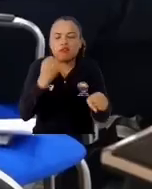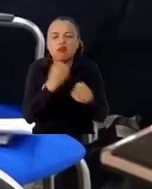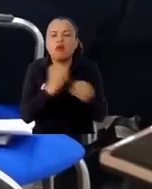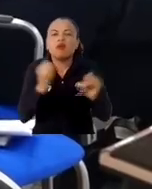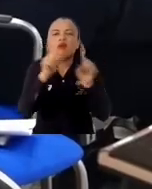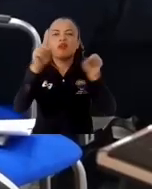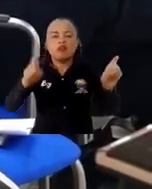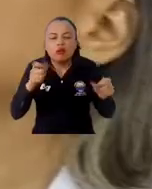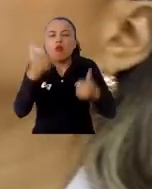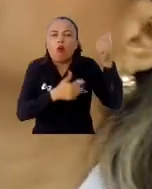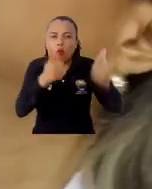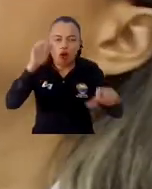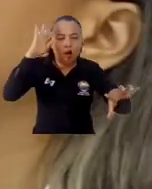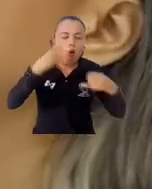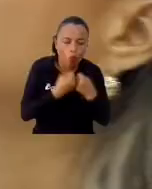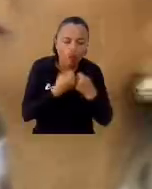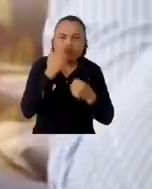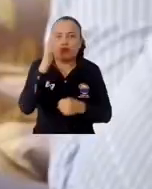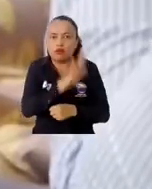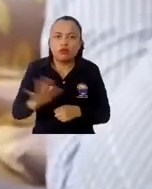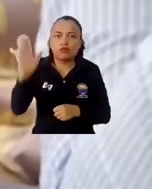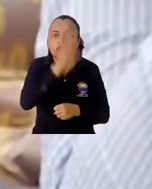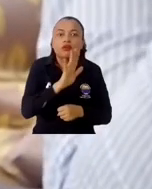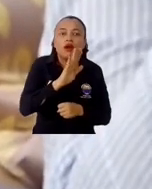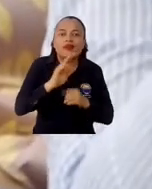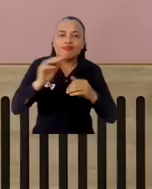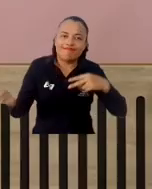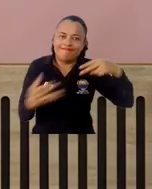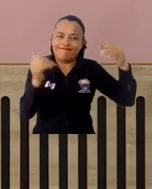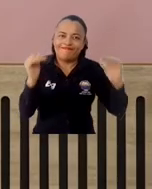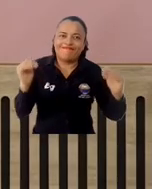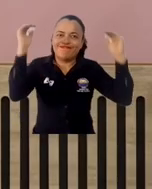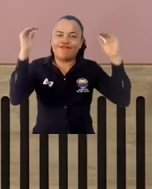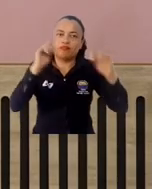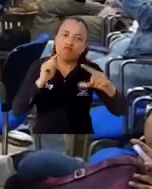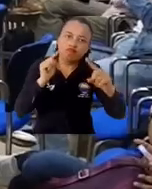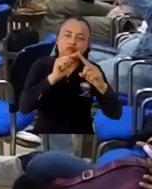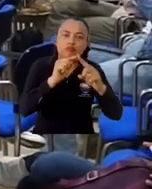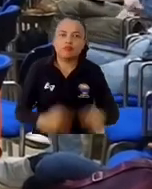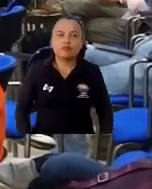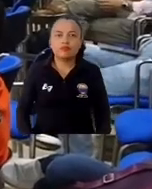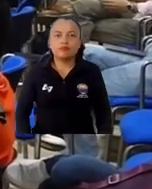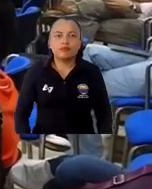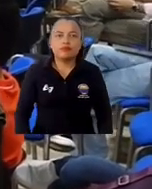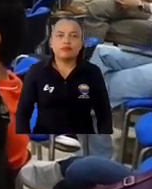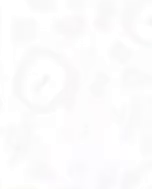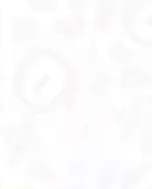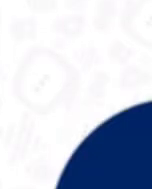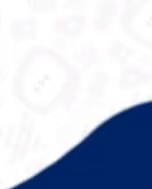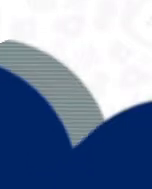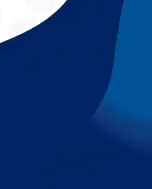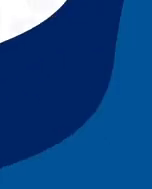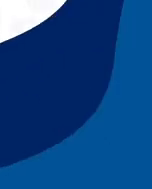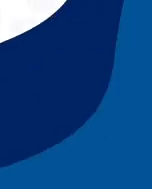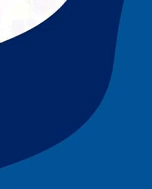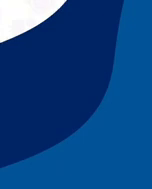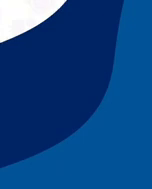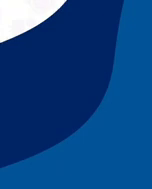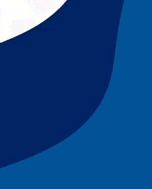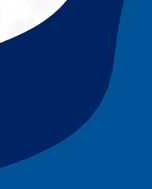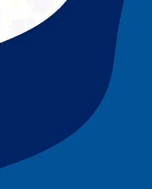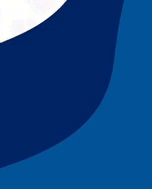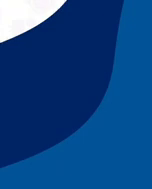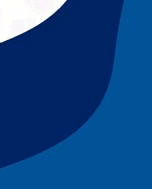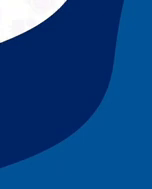a la Universidad del Magdalena para realizar la mesa temática territorial por un acuerdo nacional para la educación superior.